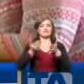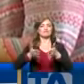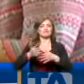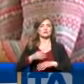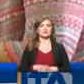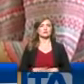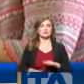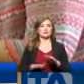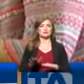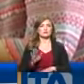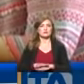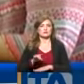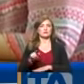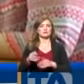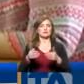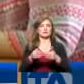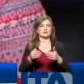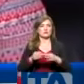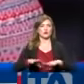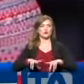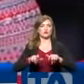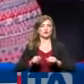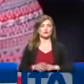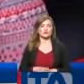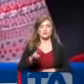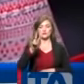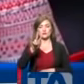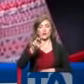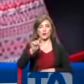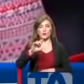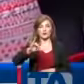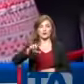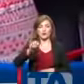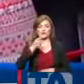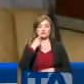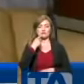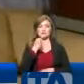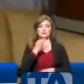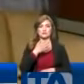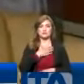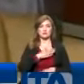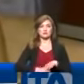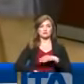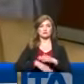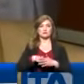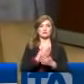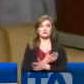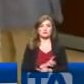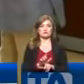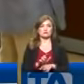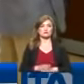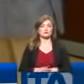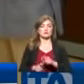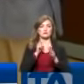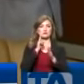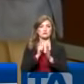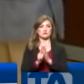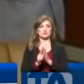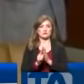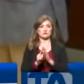como presunta autora del delito de concusión. Vallejo reaccionó y dijo que demostrará su inocencia y que quienes denunciaron